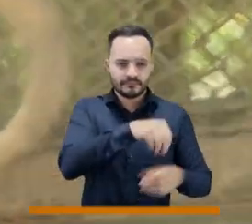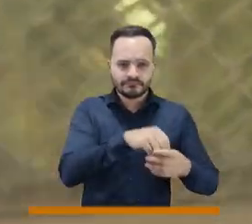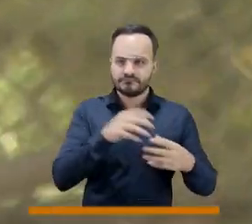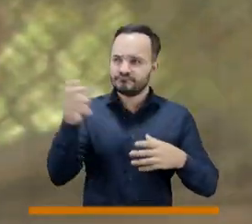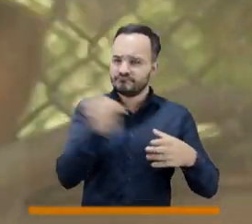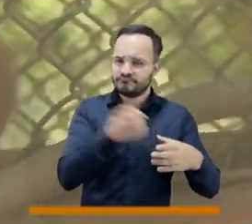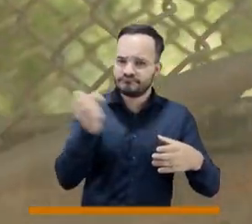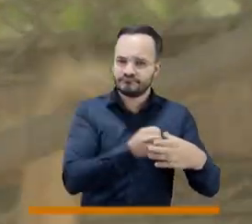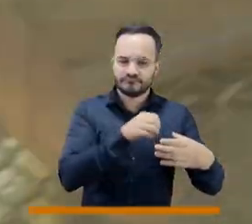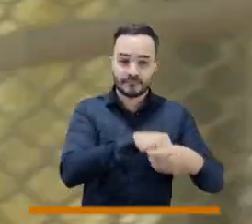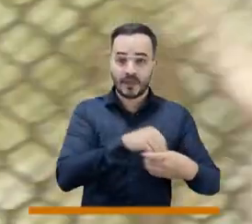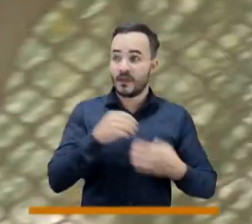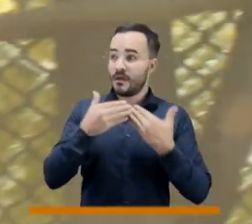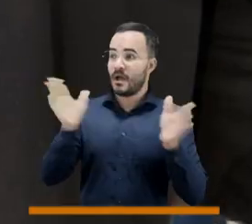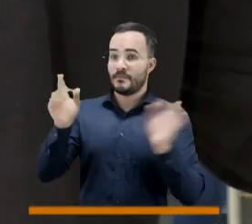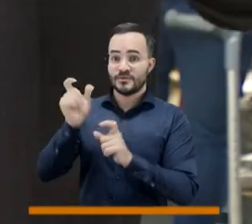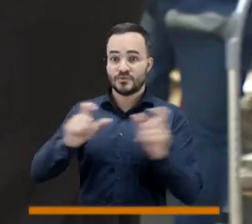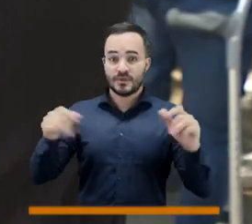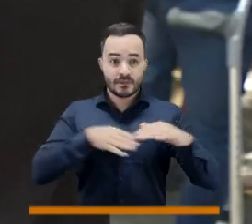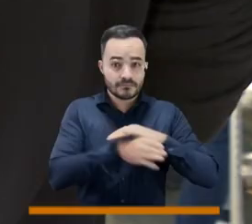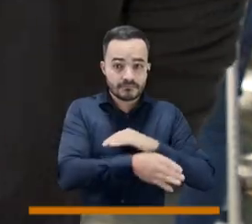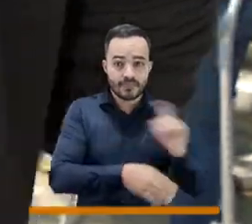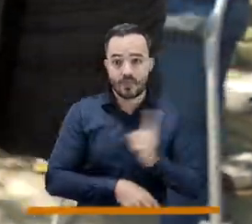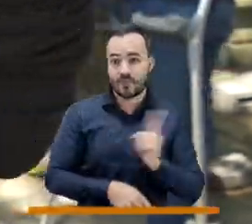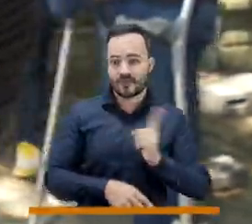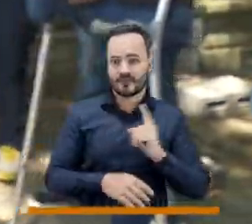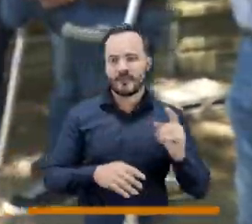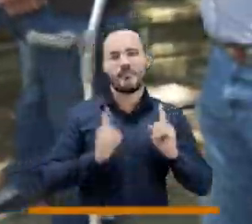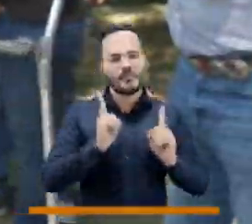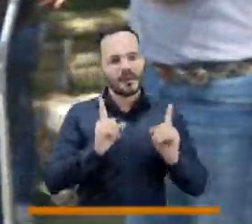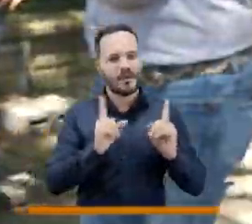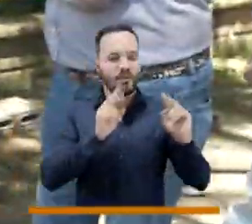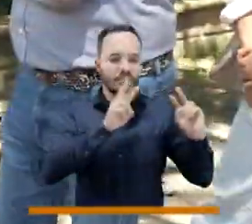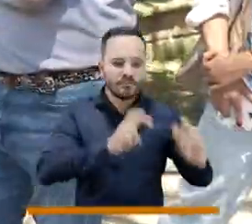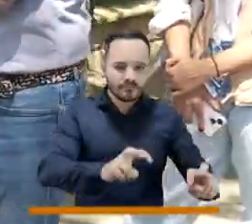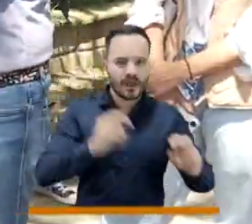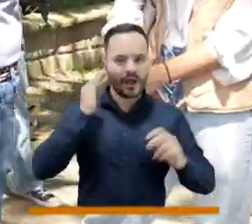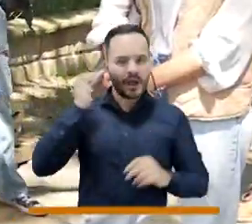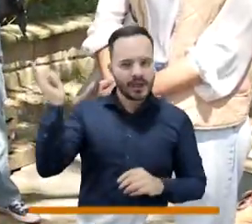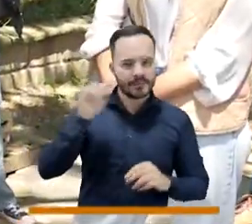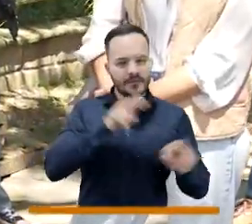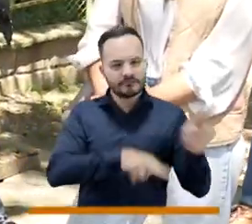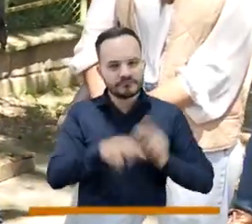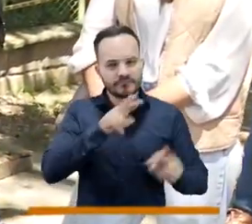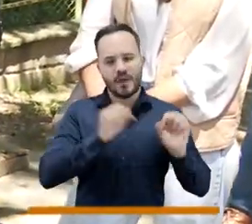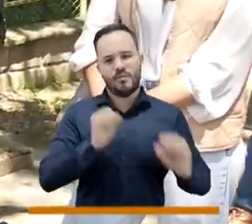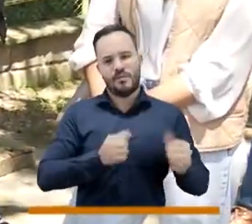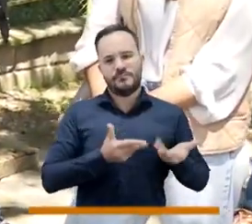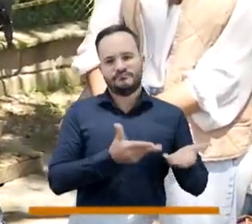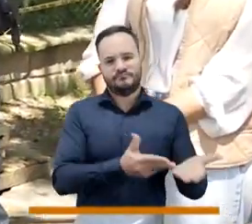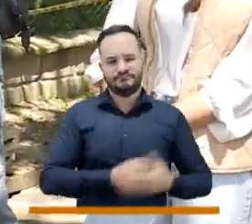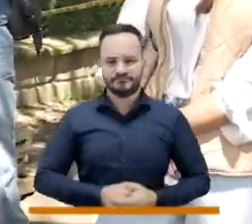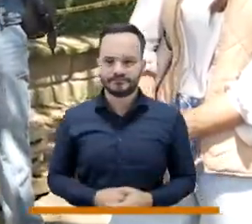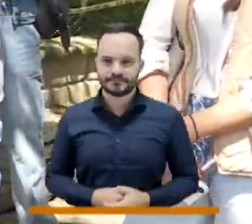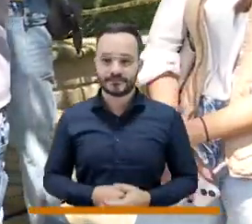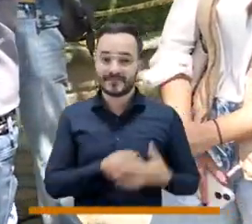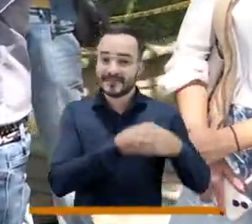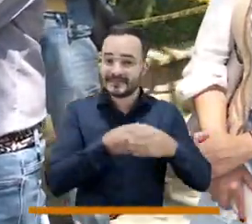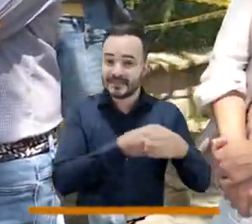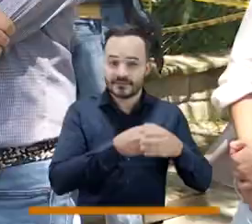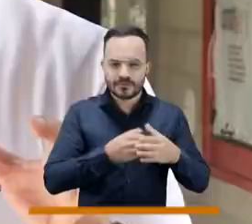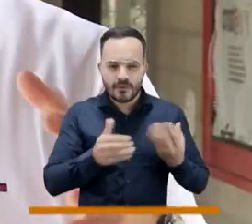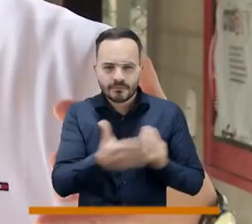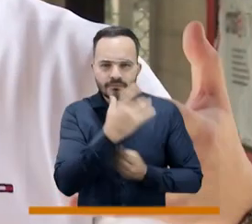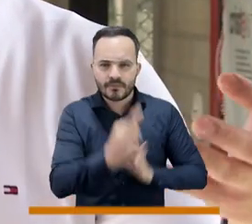no abierto al público, pero sí a la investigación universitaria y académica. Este Centro de Atención de Fauna está